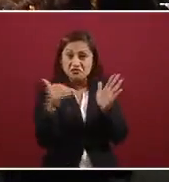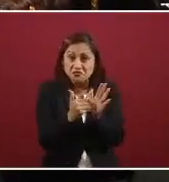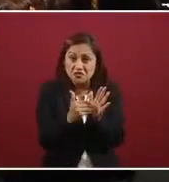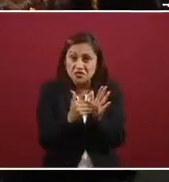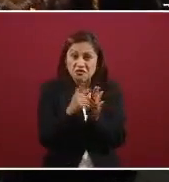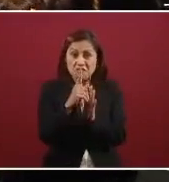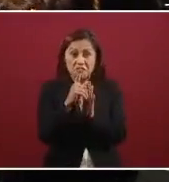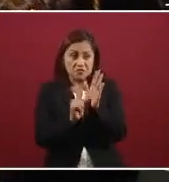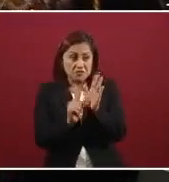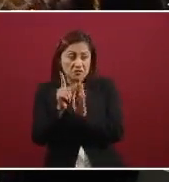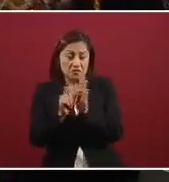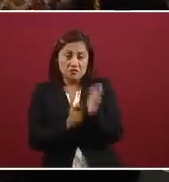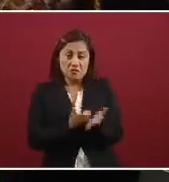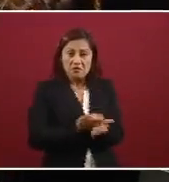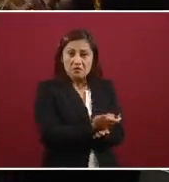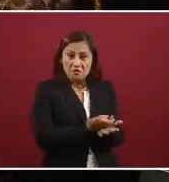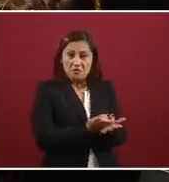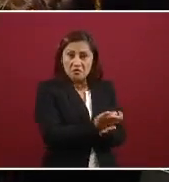austeridad.